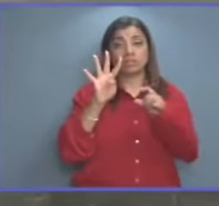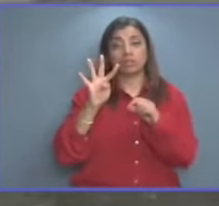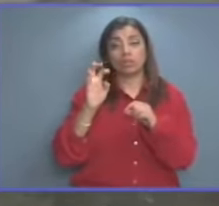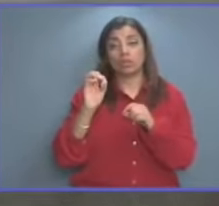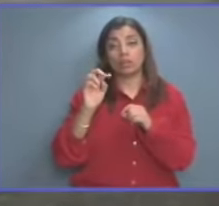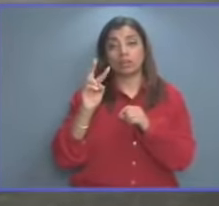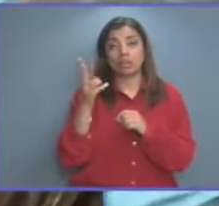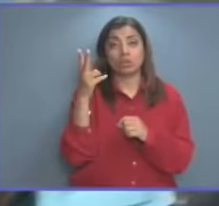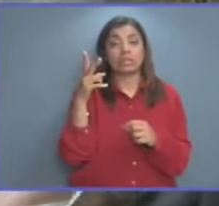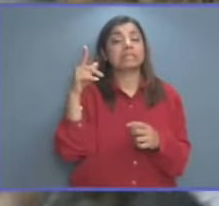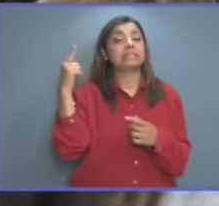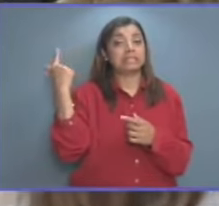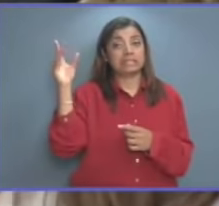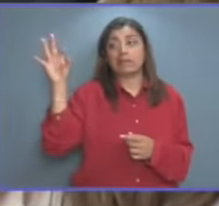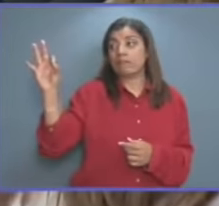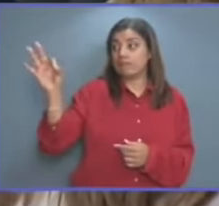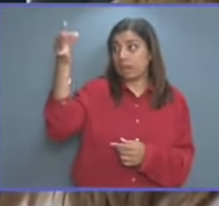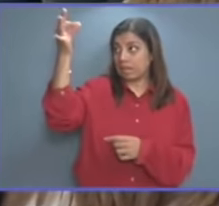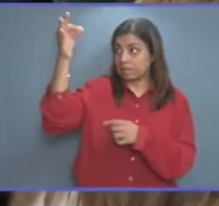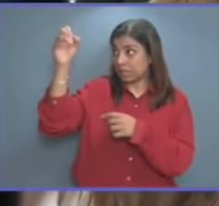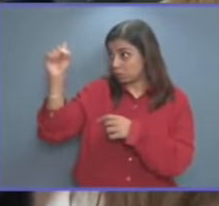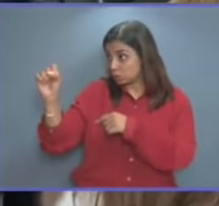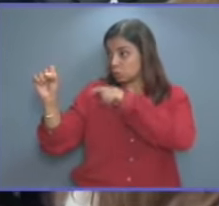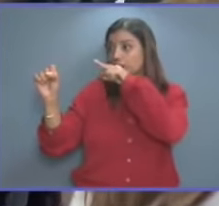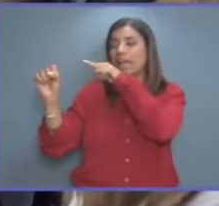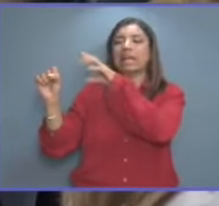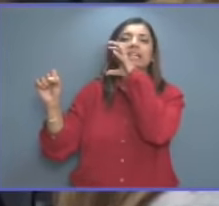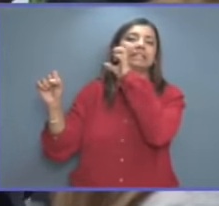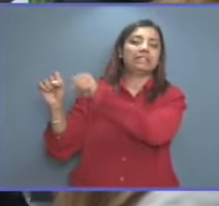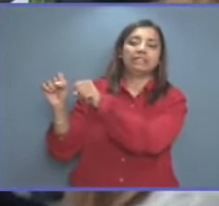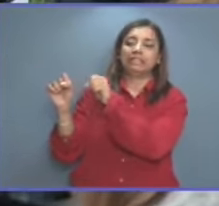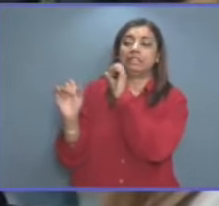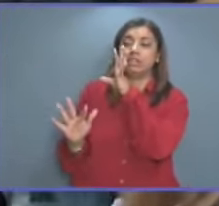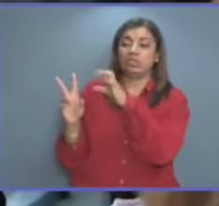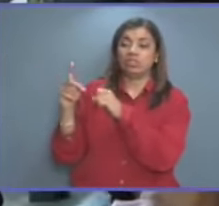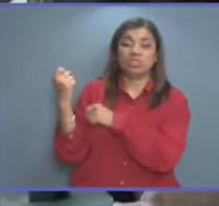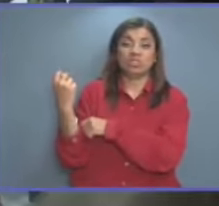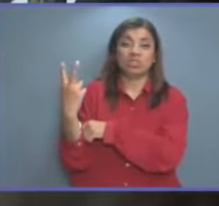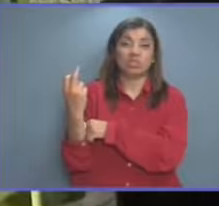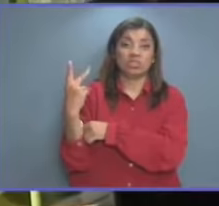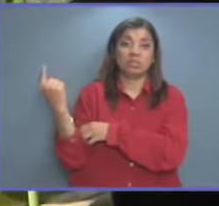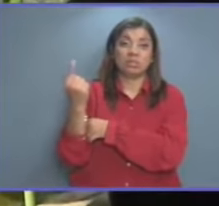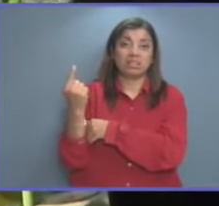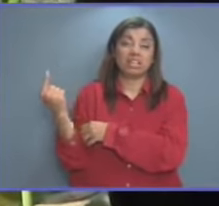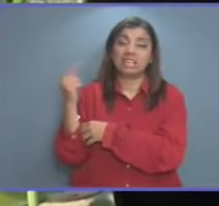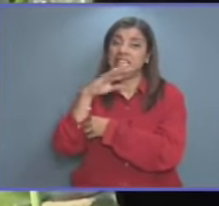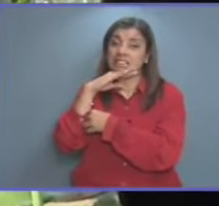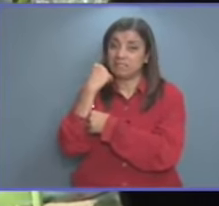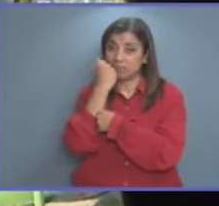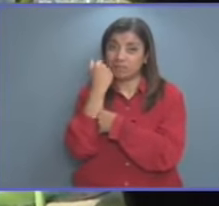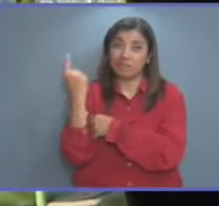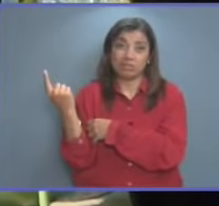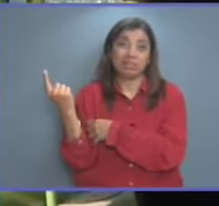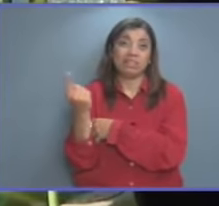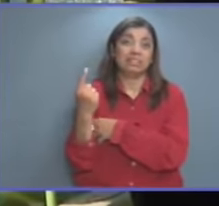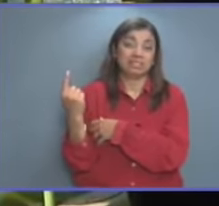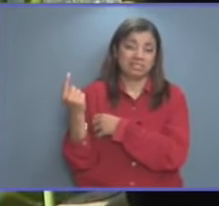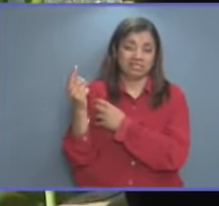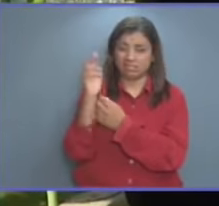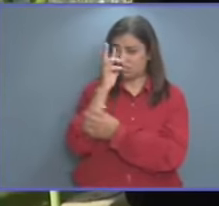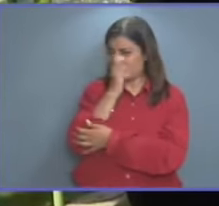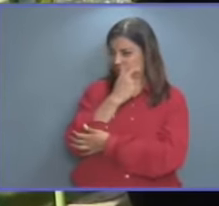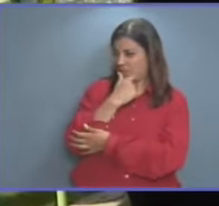fue hallada en el sur de francia se estima que unas 12 personas se han contagiado con la nueva variante al mostrar una combinación